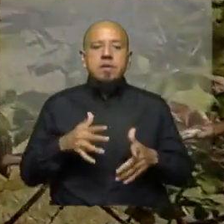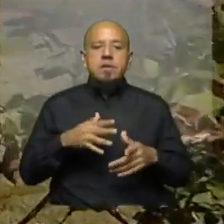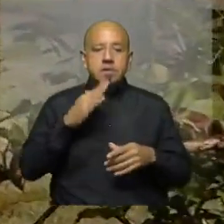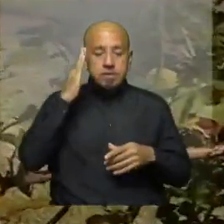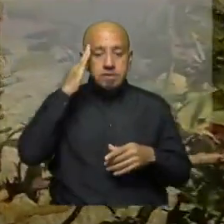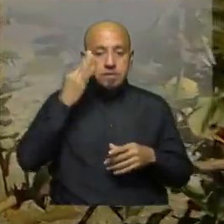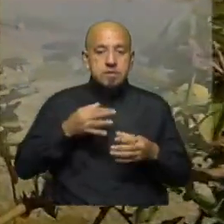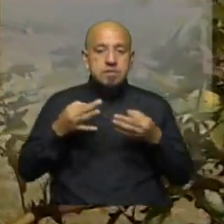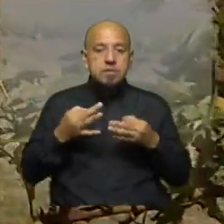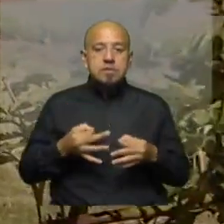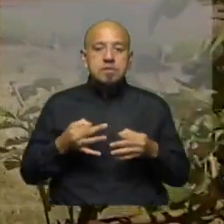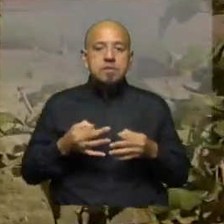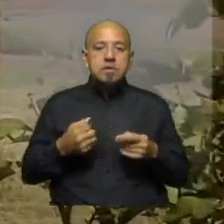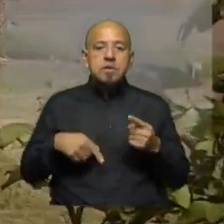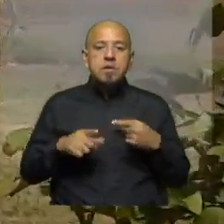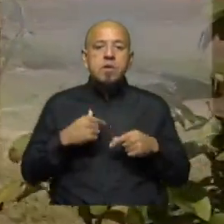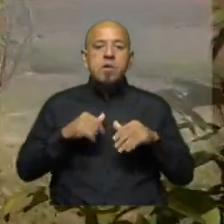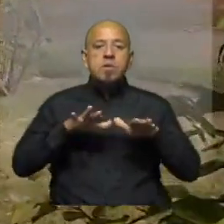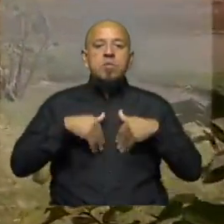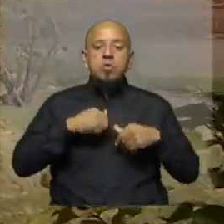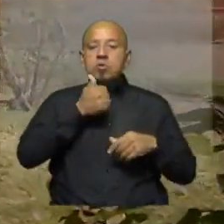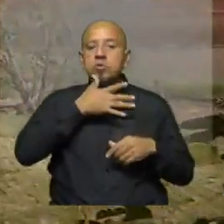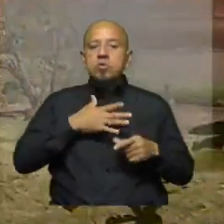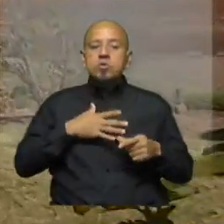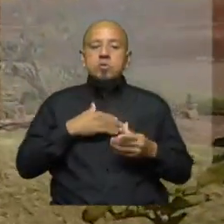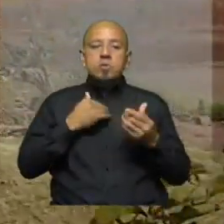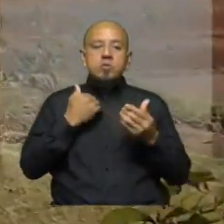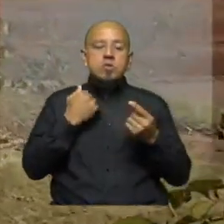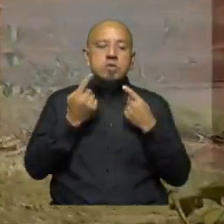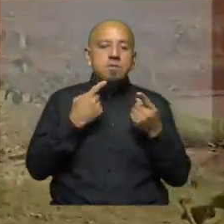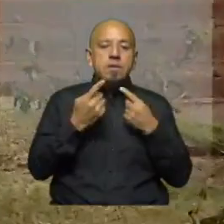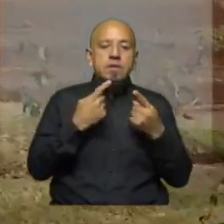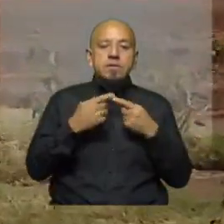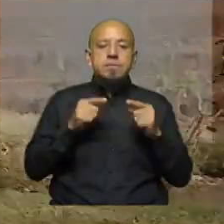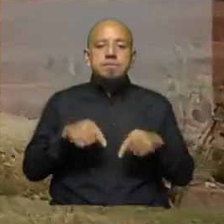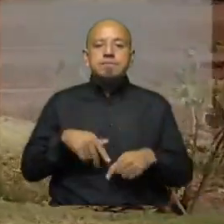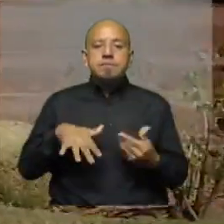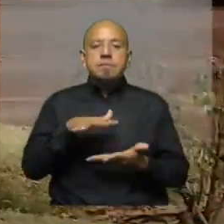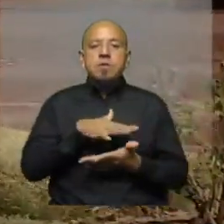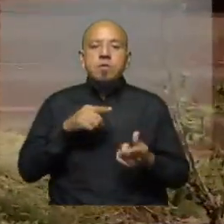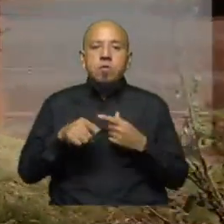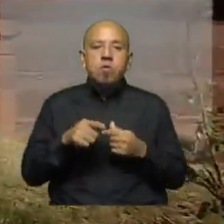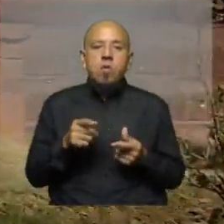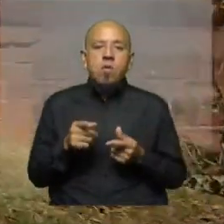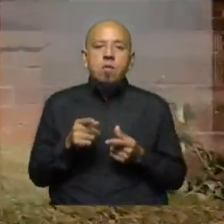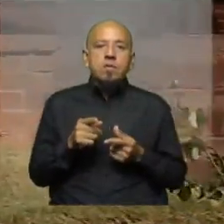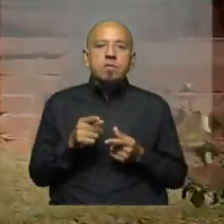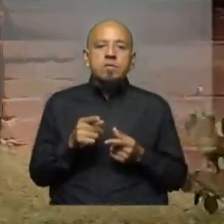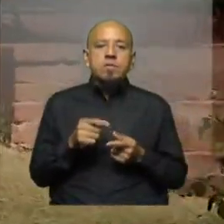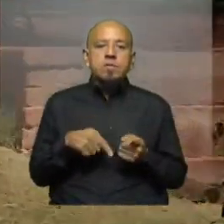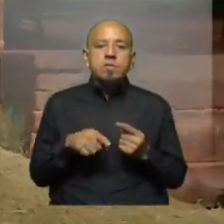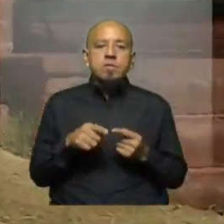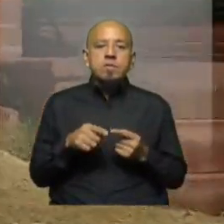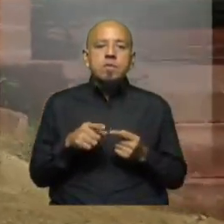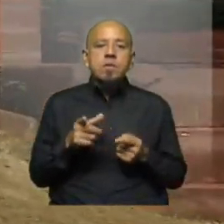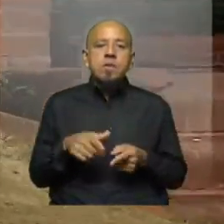especialista en patrimonio histórico, y vamos a hablar un poco de este lugar tan peculiar y bueno,